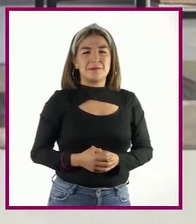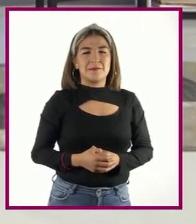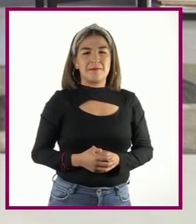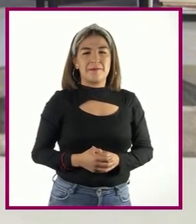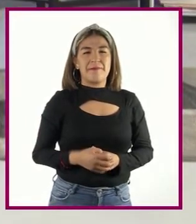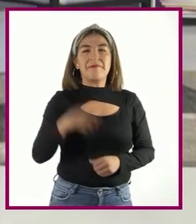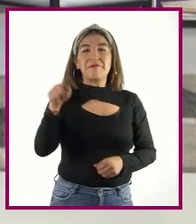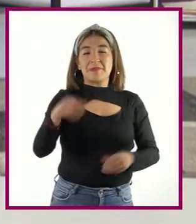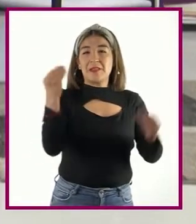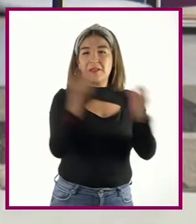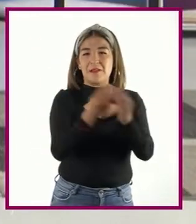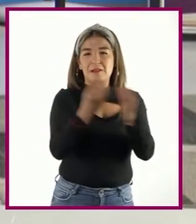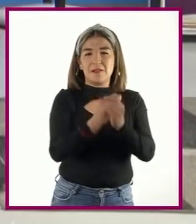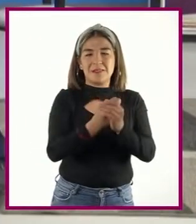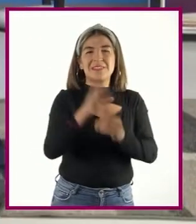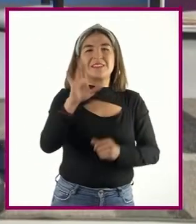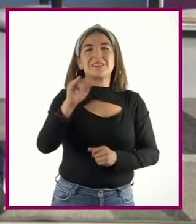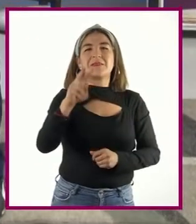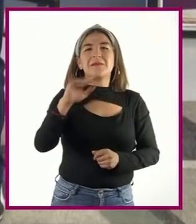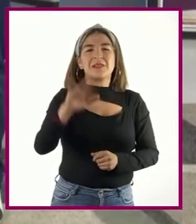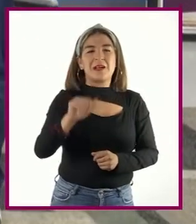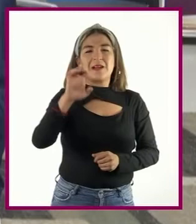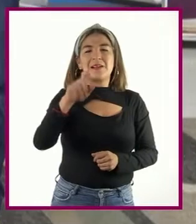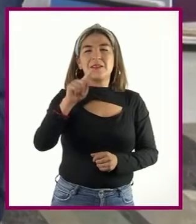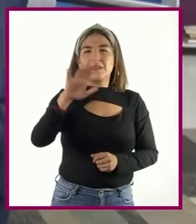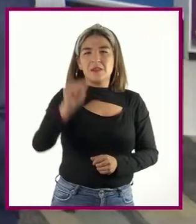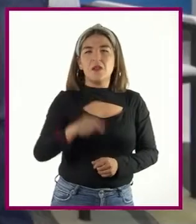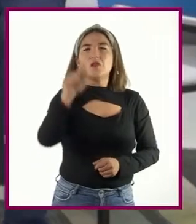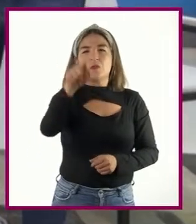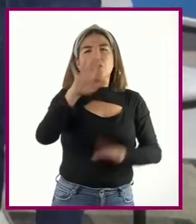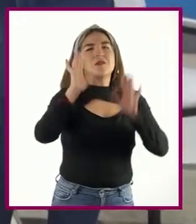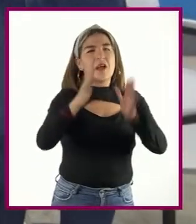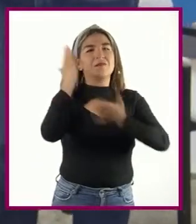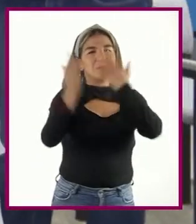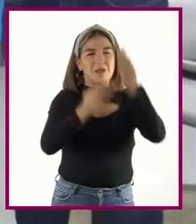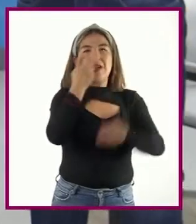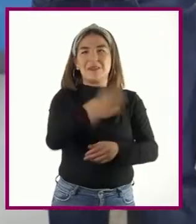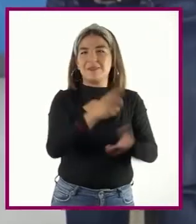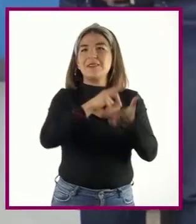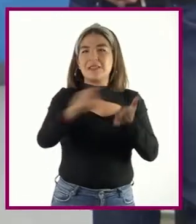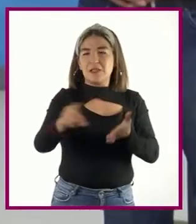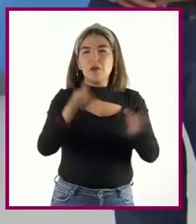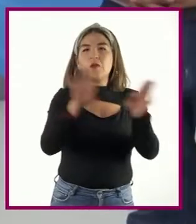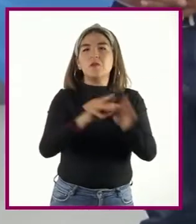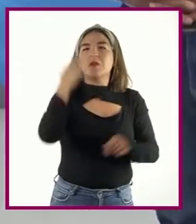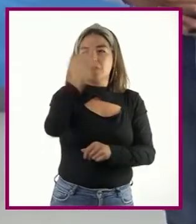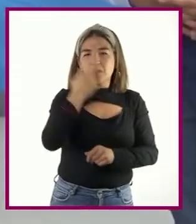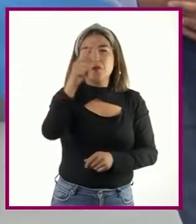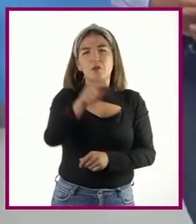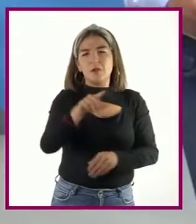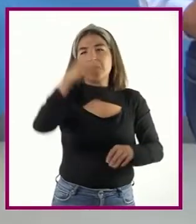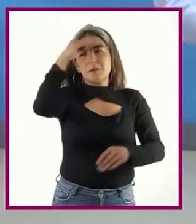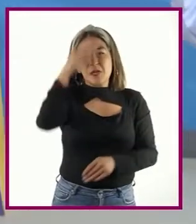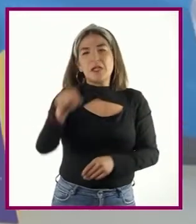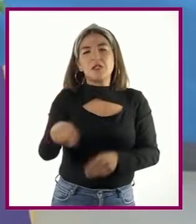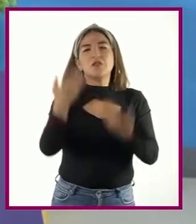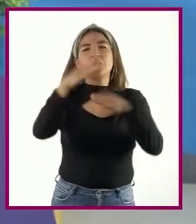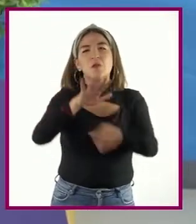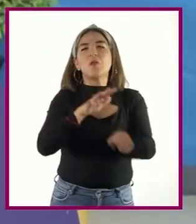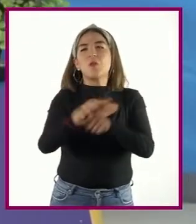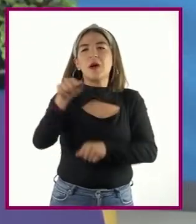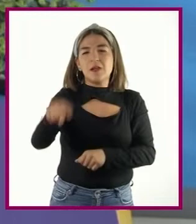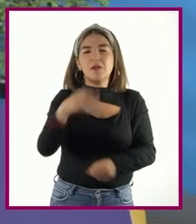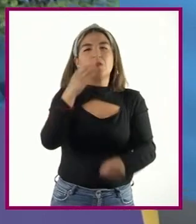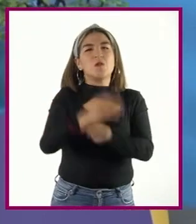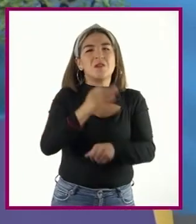En las clases de Formación Cívica y Ética han estudiado estos derechos. Revísenos y reflexionen sobre cuáles se